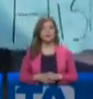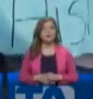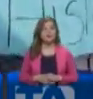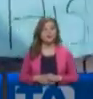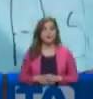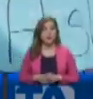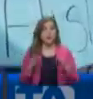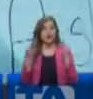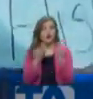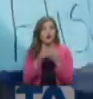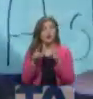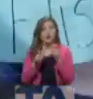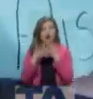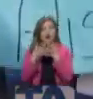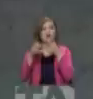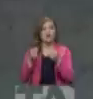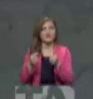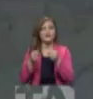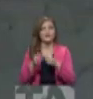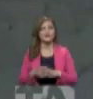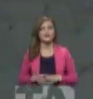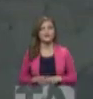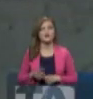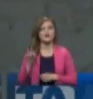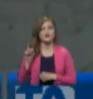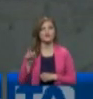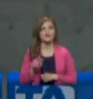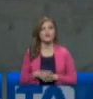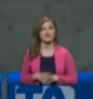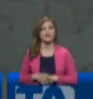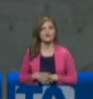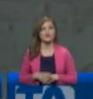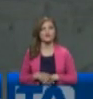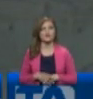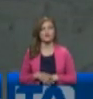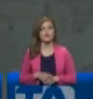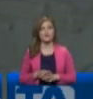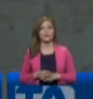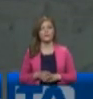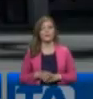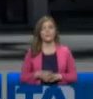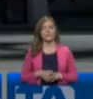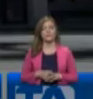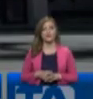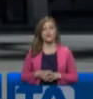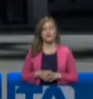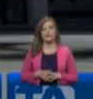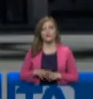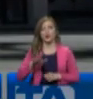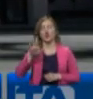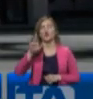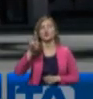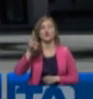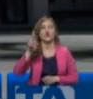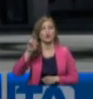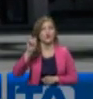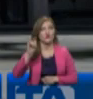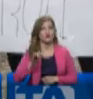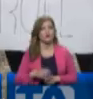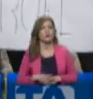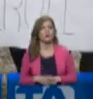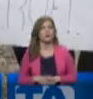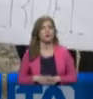Son los familiares de las personas privadas de la libertad que están pagando penas en el Centro de Rehabilitación Social de Turi. A decir de